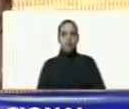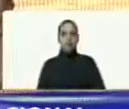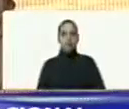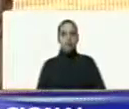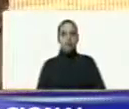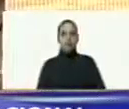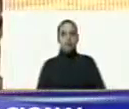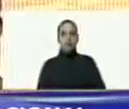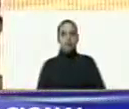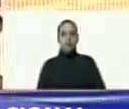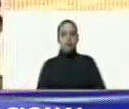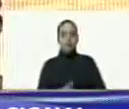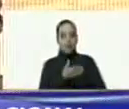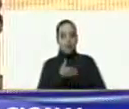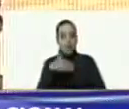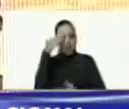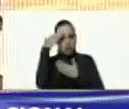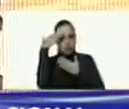Quiero saludar